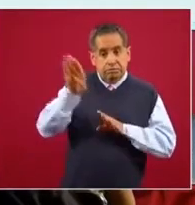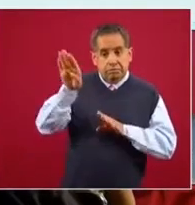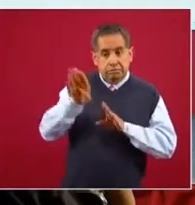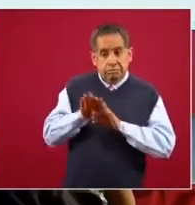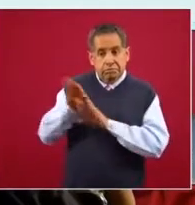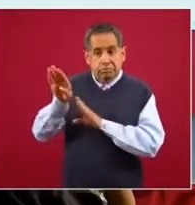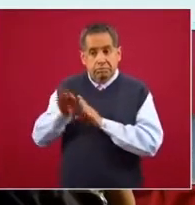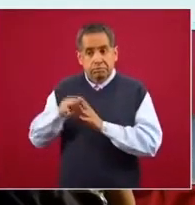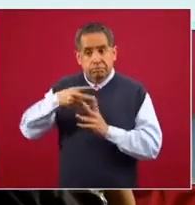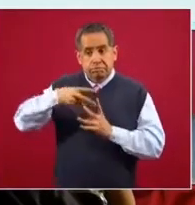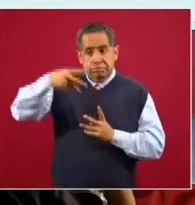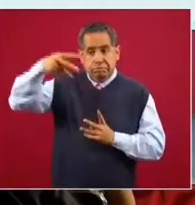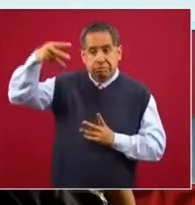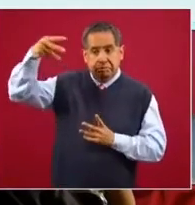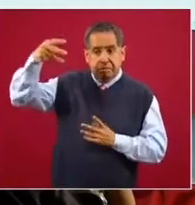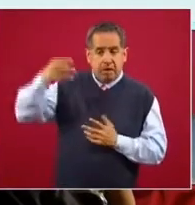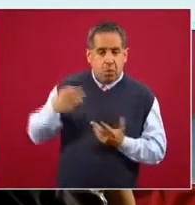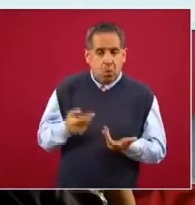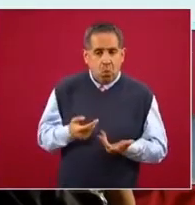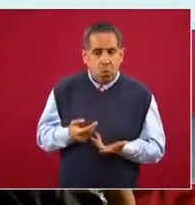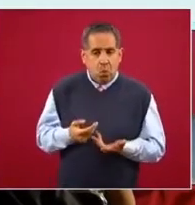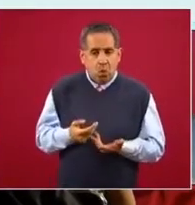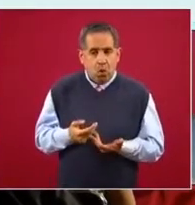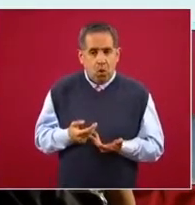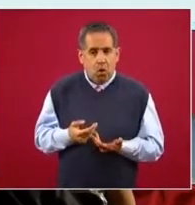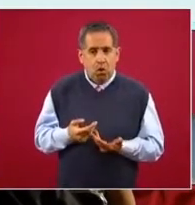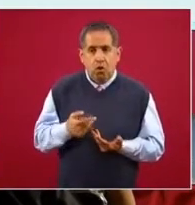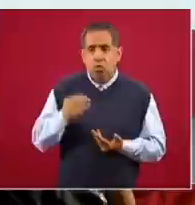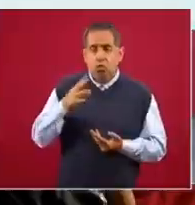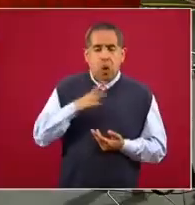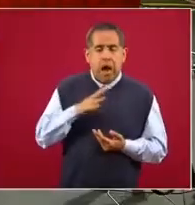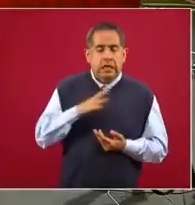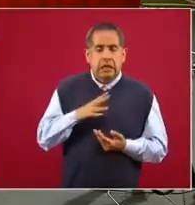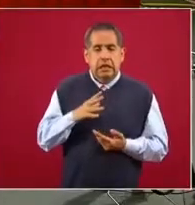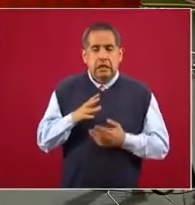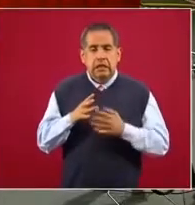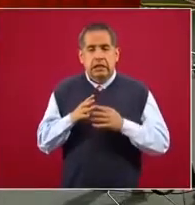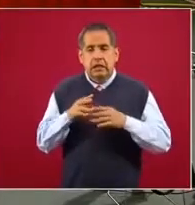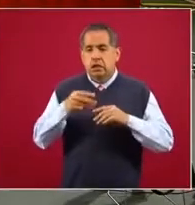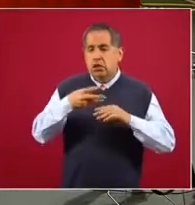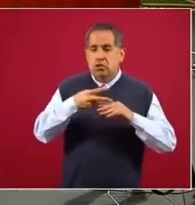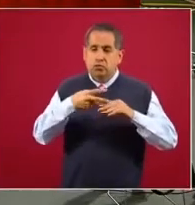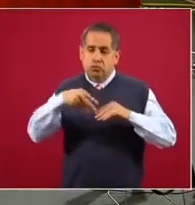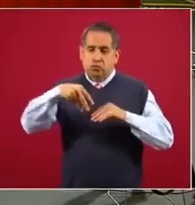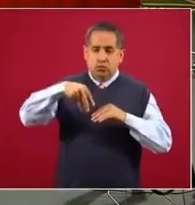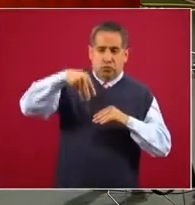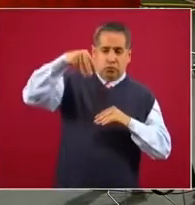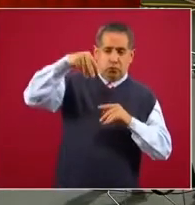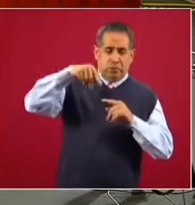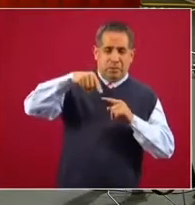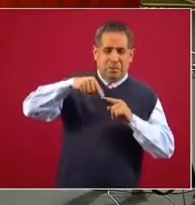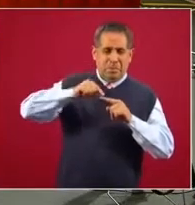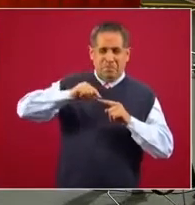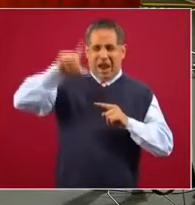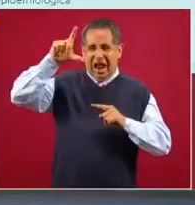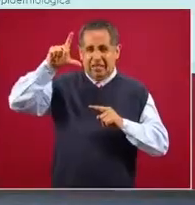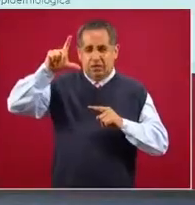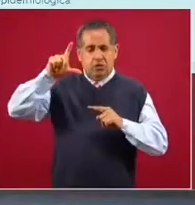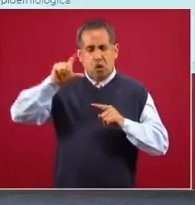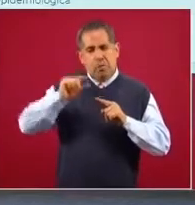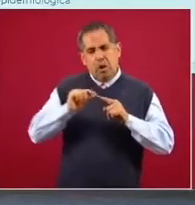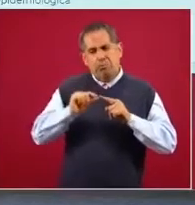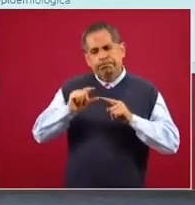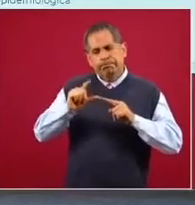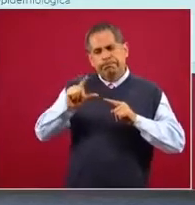no tenemos aceleraciones, es decir, no tenemos curvas que hayan llegado más bien a una verticalidad como tal, pero sí tenemos una